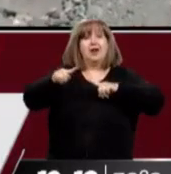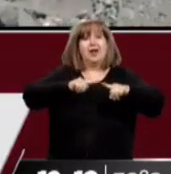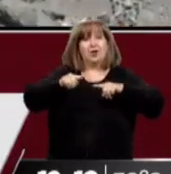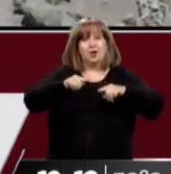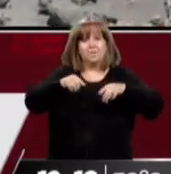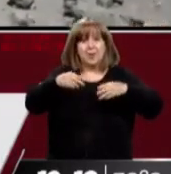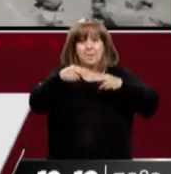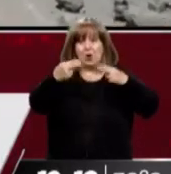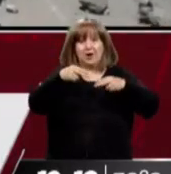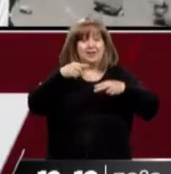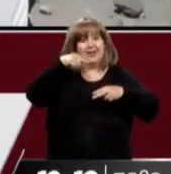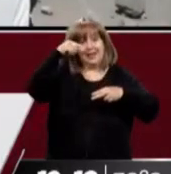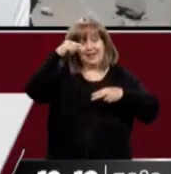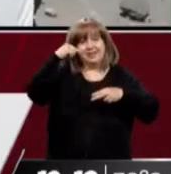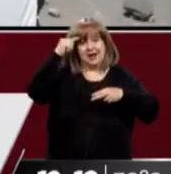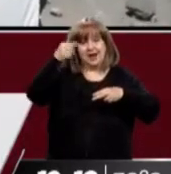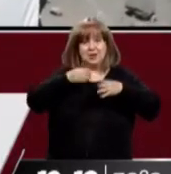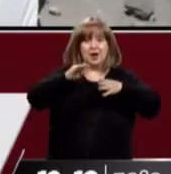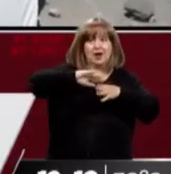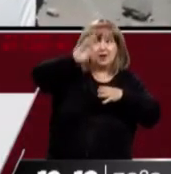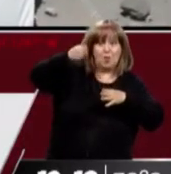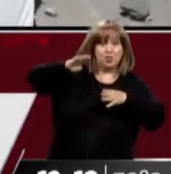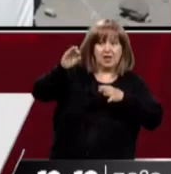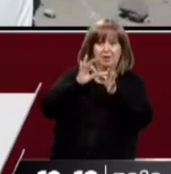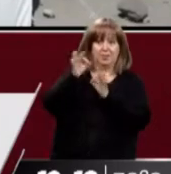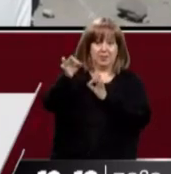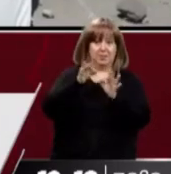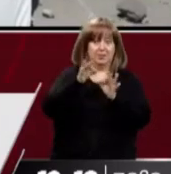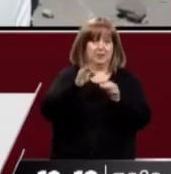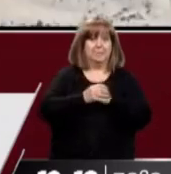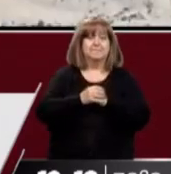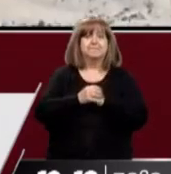cuenta acerca de estos hechos de rescate que se han llevado adelante en diferentes puntos de la alta montaña.